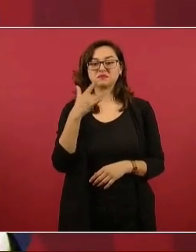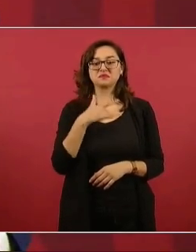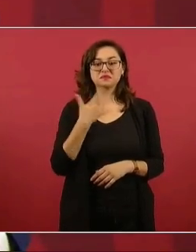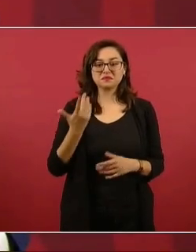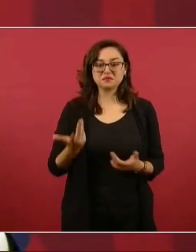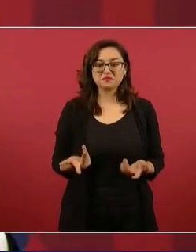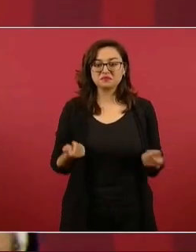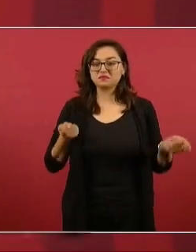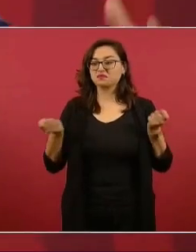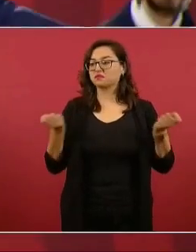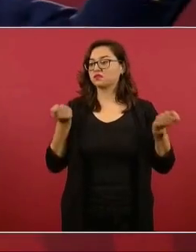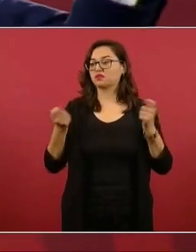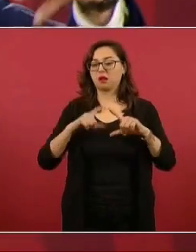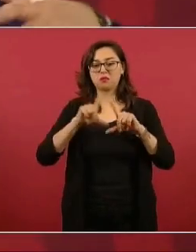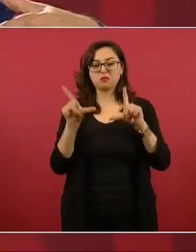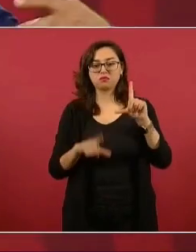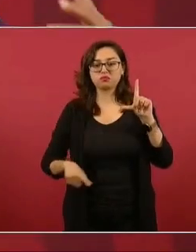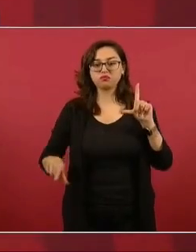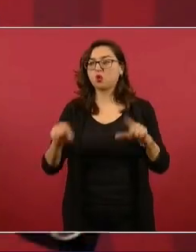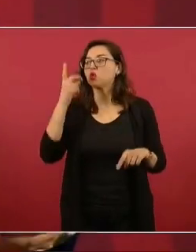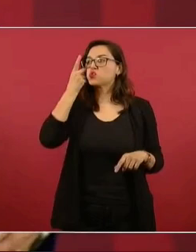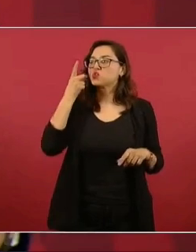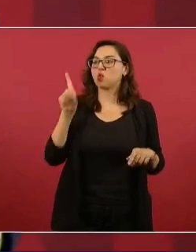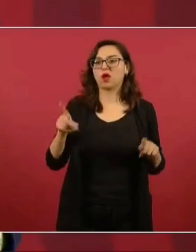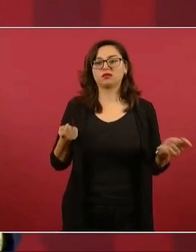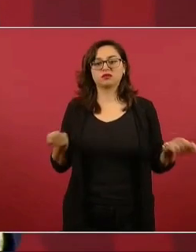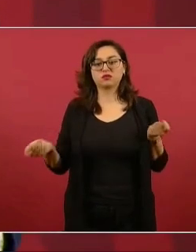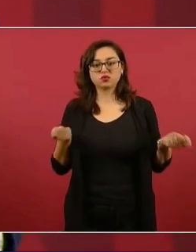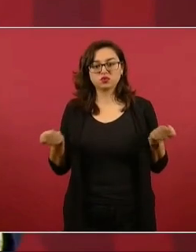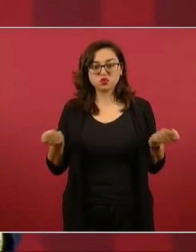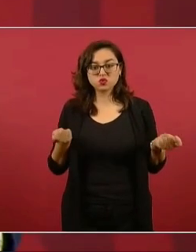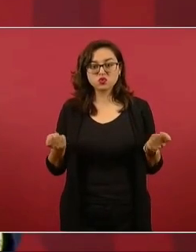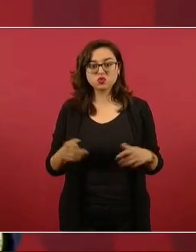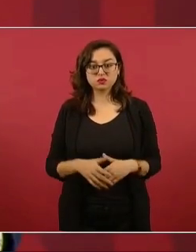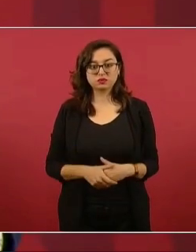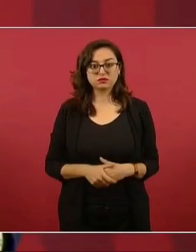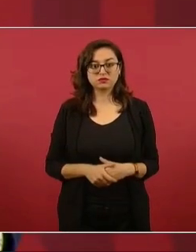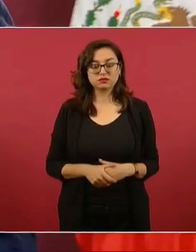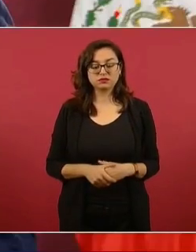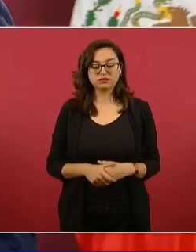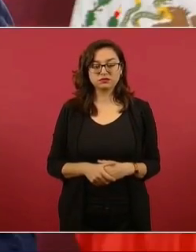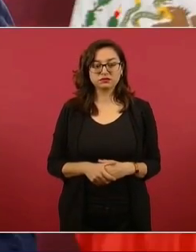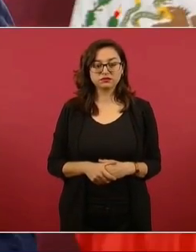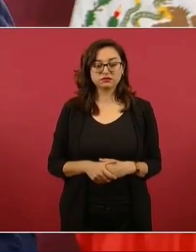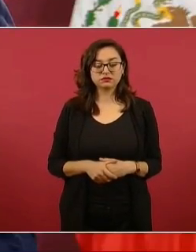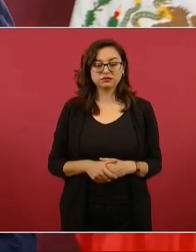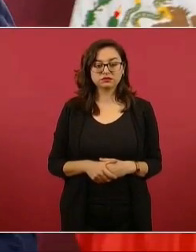México y tenían secuestrado al gobierno.